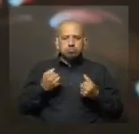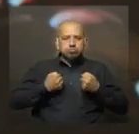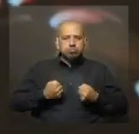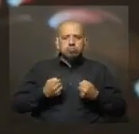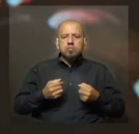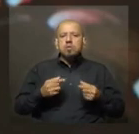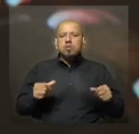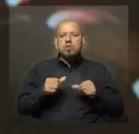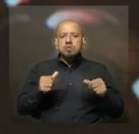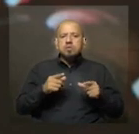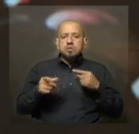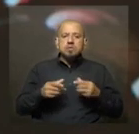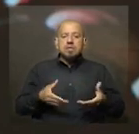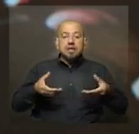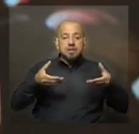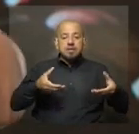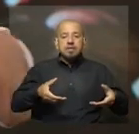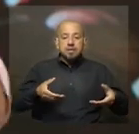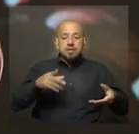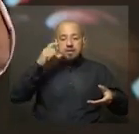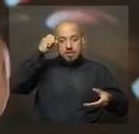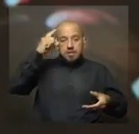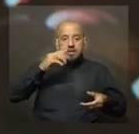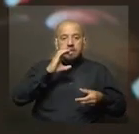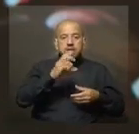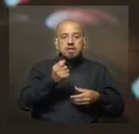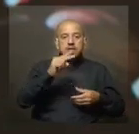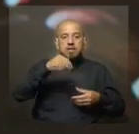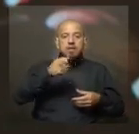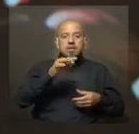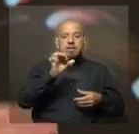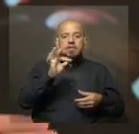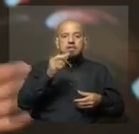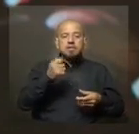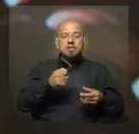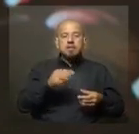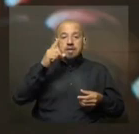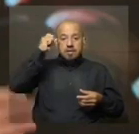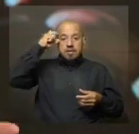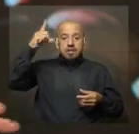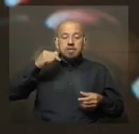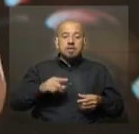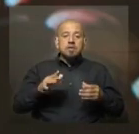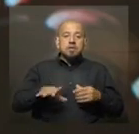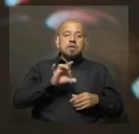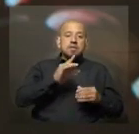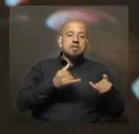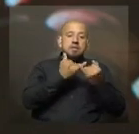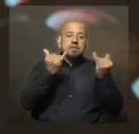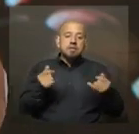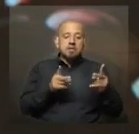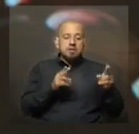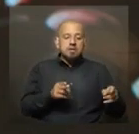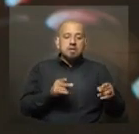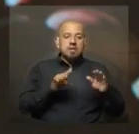y inventa en ese momento la canasta inteligente, que era, ahora sí, eligiéndolos cada 15 días, 9 productos con estos mismos